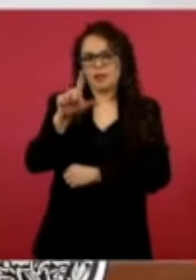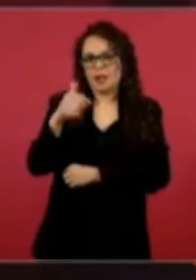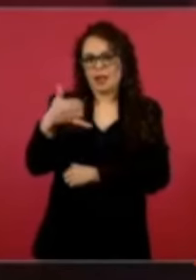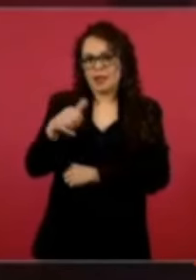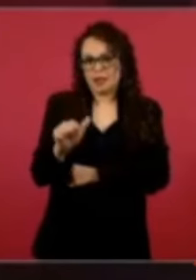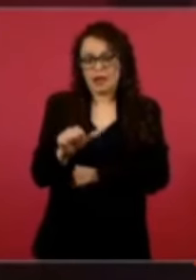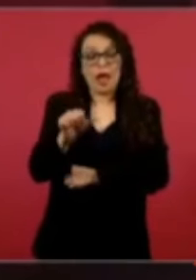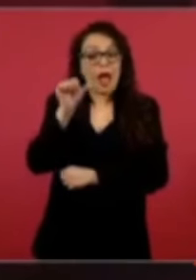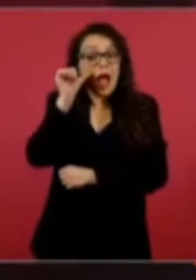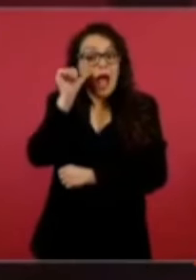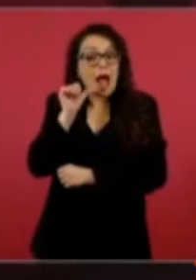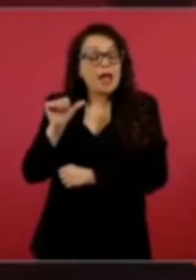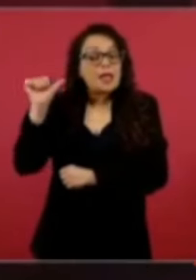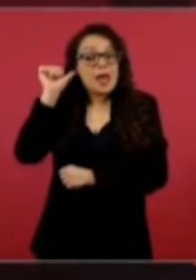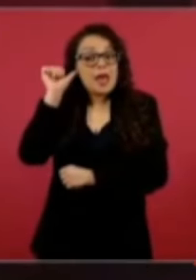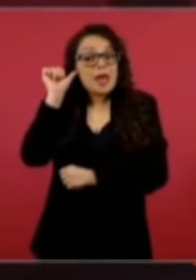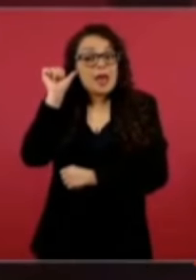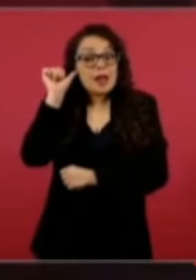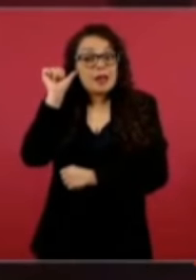Entonces,